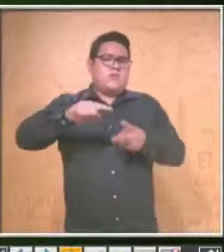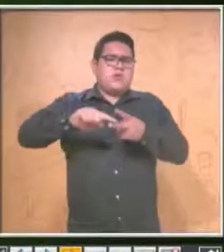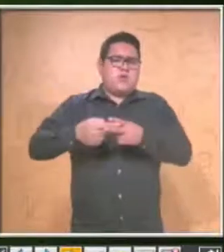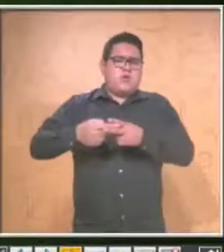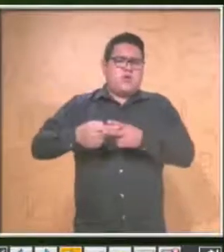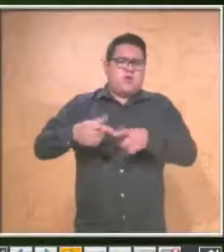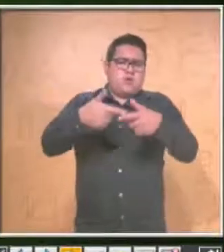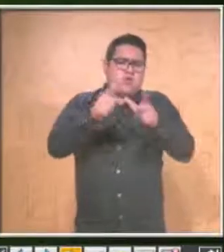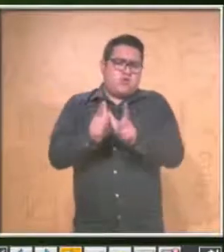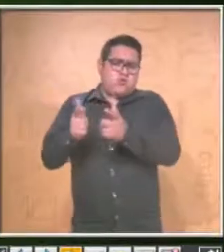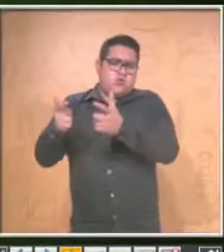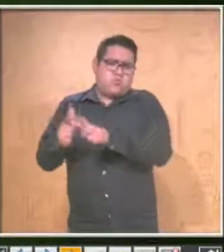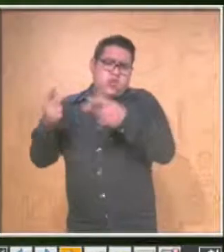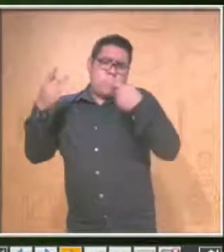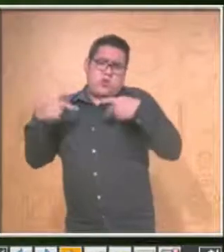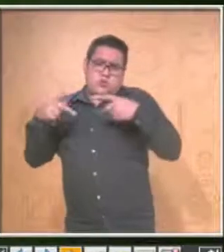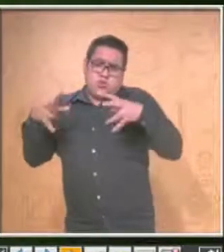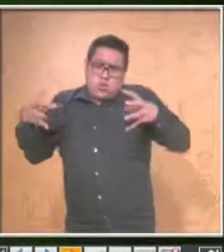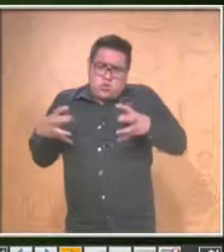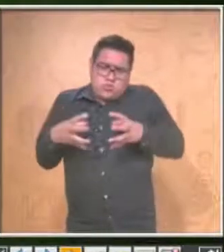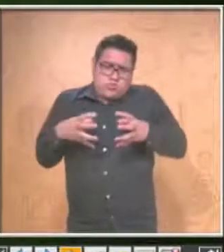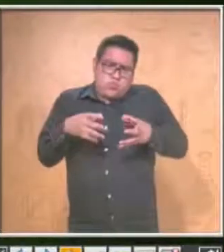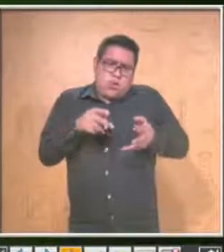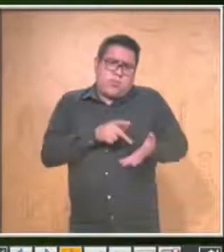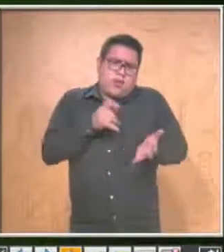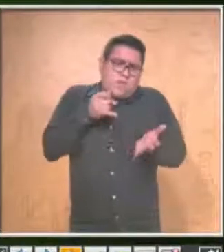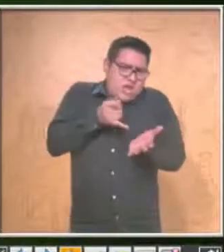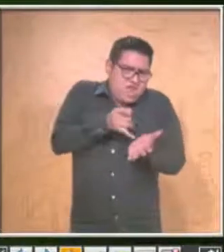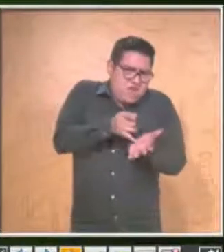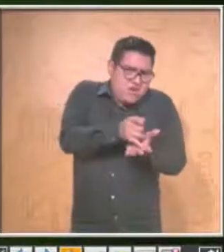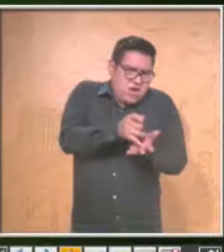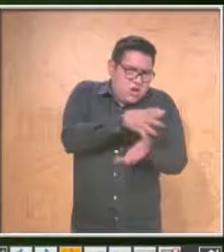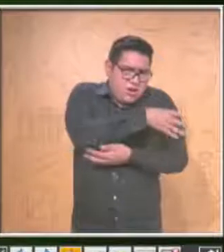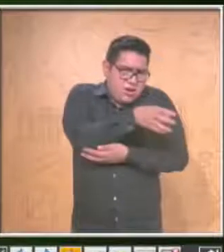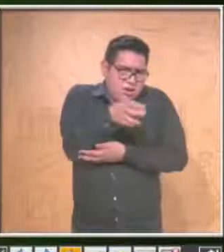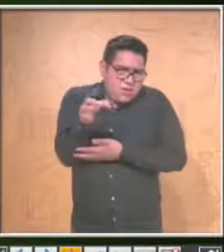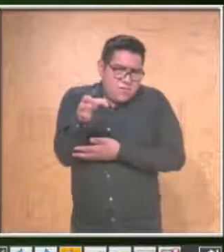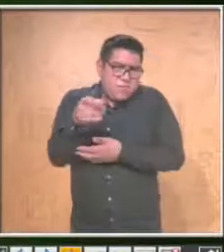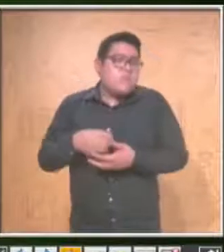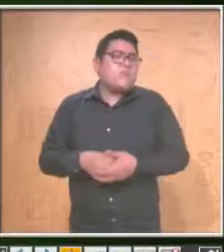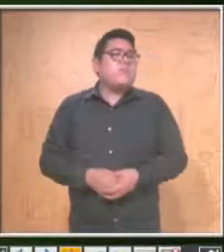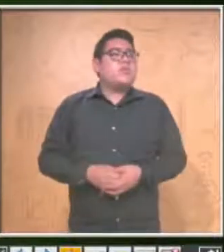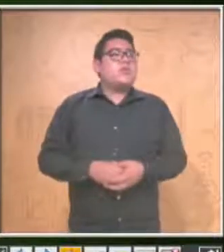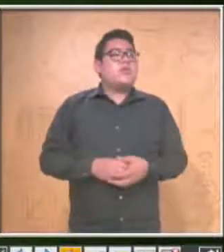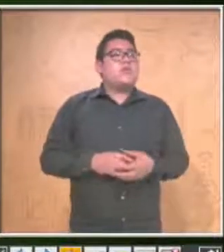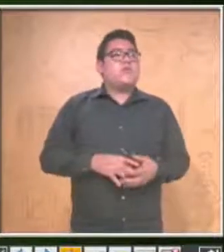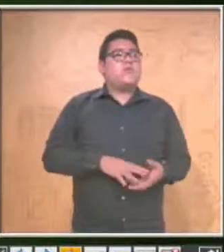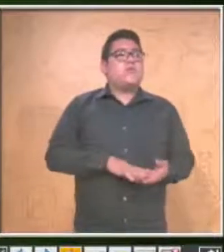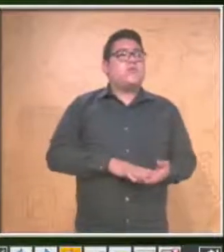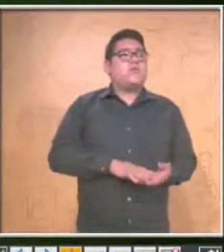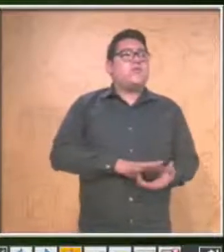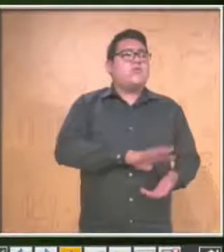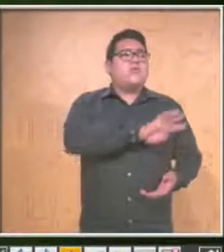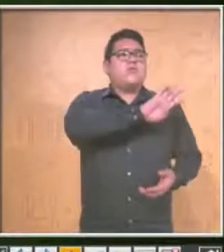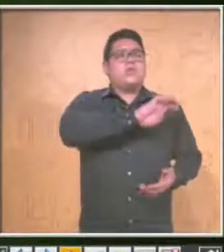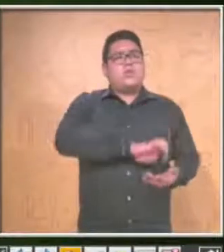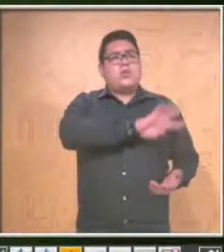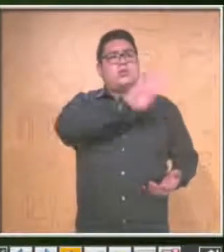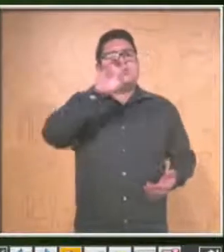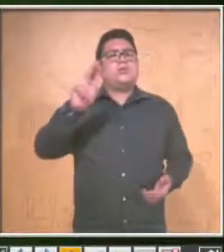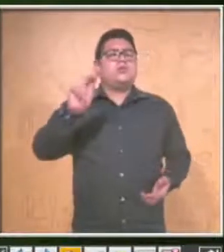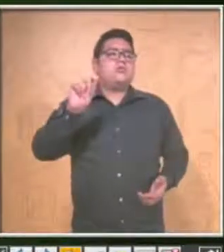pasado. En la Edad Media tenemos el año del 476 a